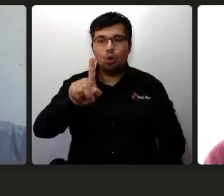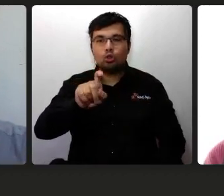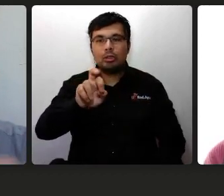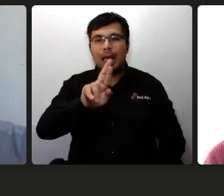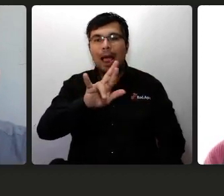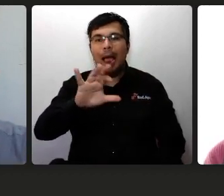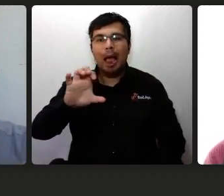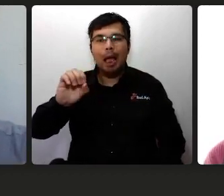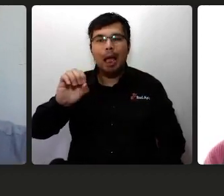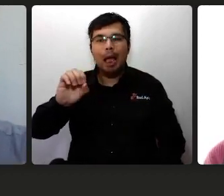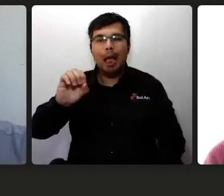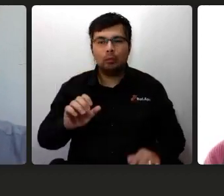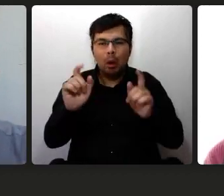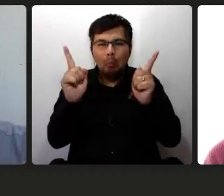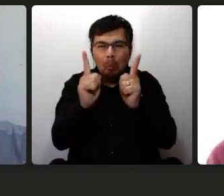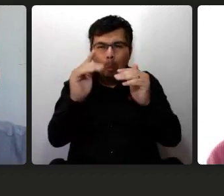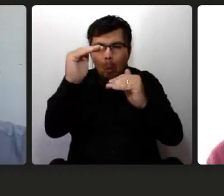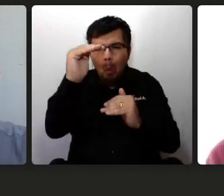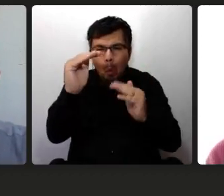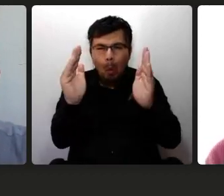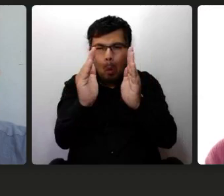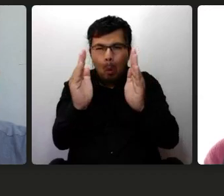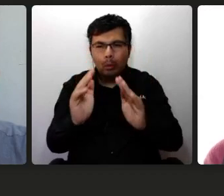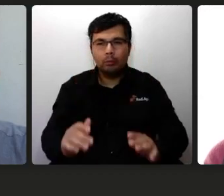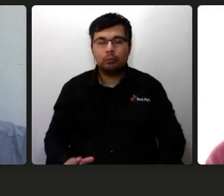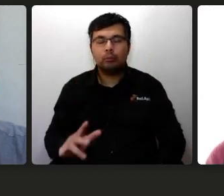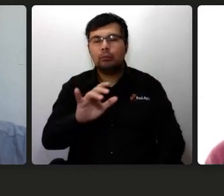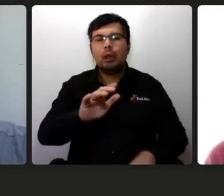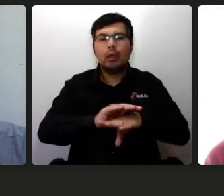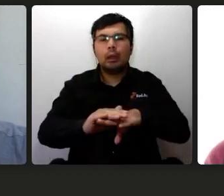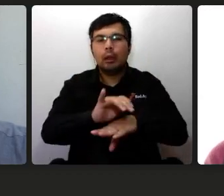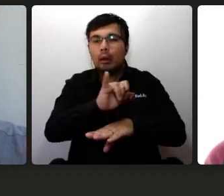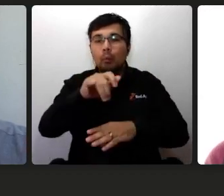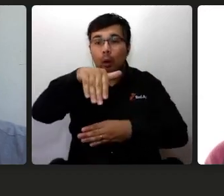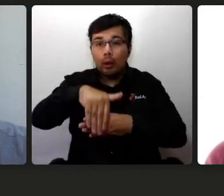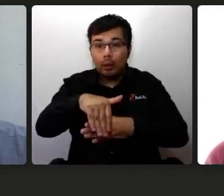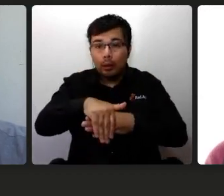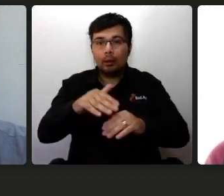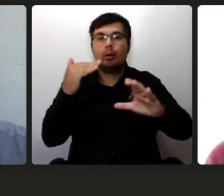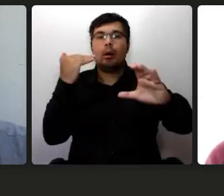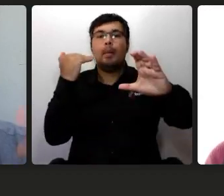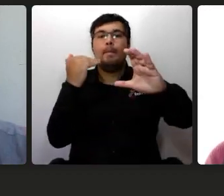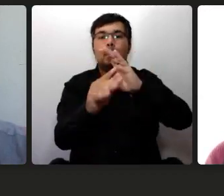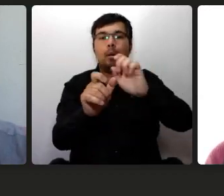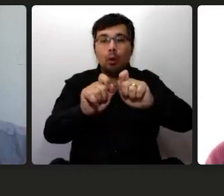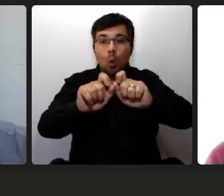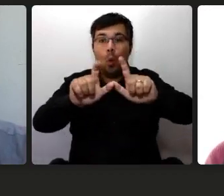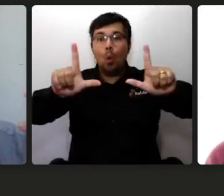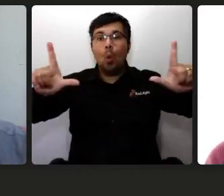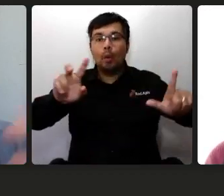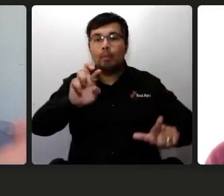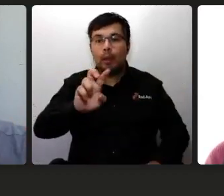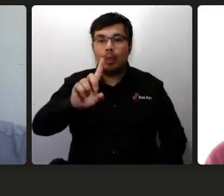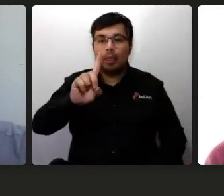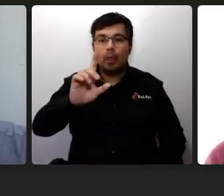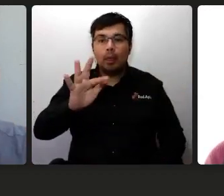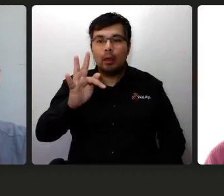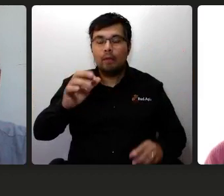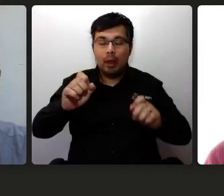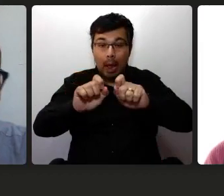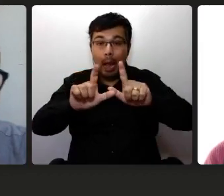chiquitito. Tranquilidad, que por la tarde les vamos a hacer llegar la misma presentación de Magdalena en formato PDF, donde está en grande, lo van a poder descargar y les va a